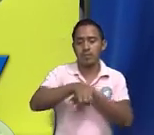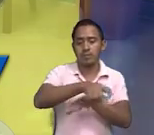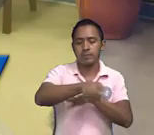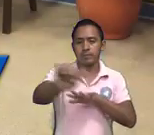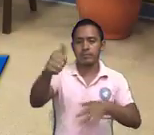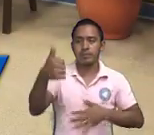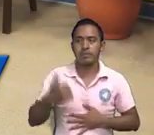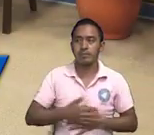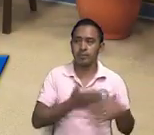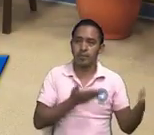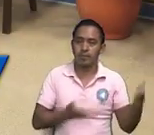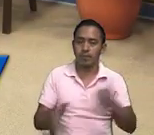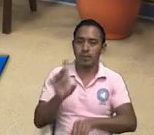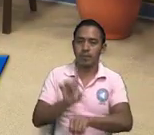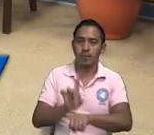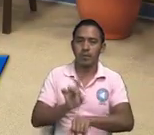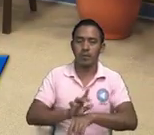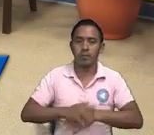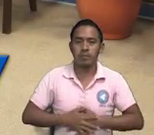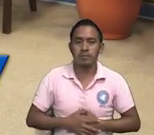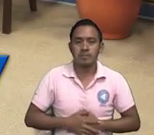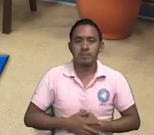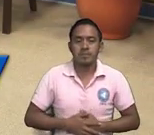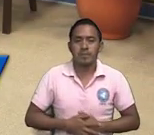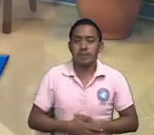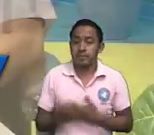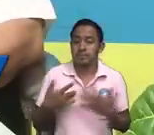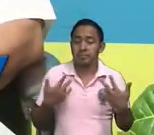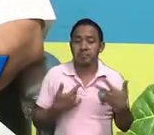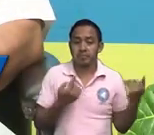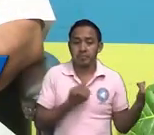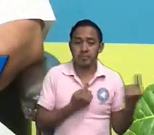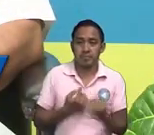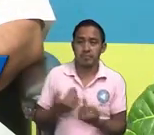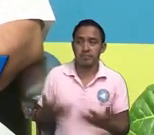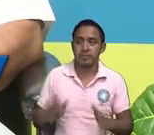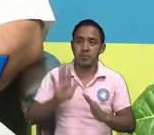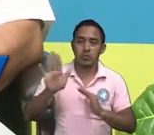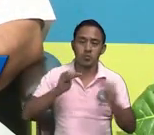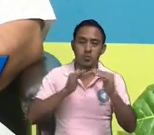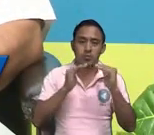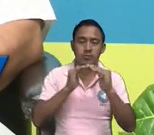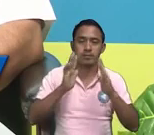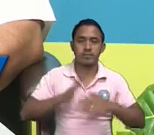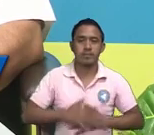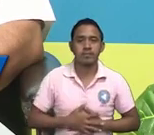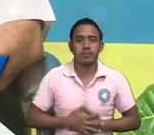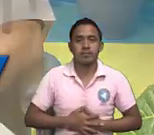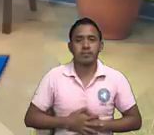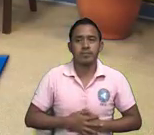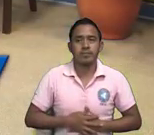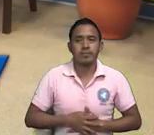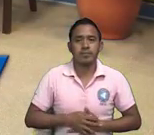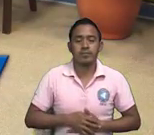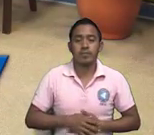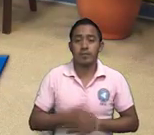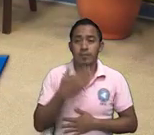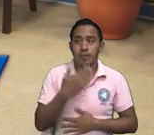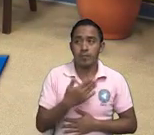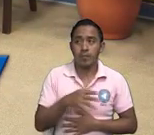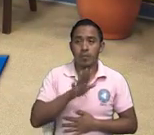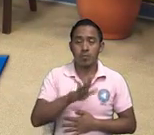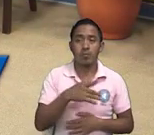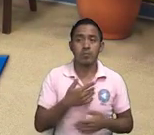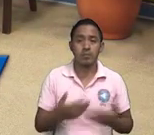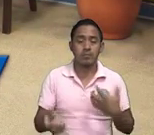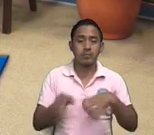6. Bienvenido, doctor, mucho gusto. Mucho gusto. Es un placer nuevamente tenerlo. El placer es de nosotros. Claro. Bueno, la acción de ustedes